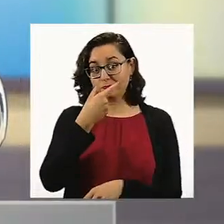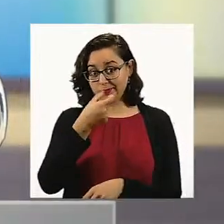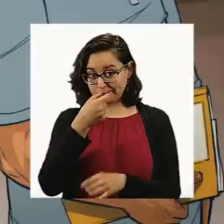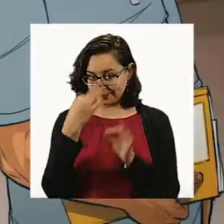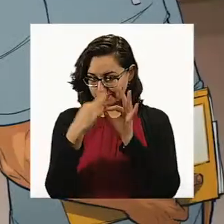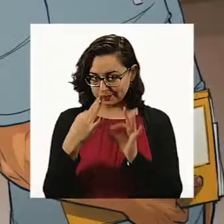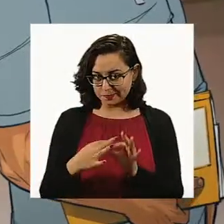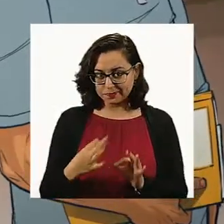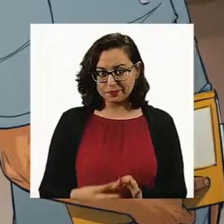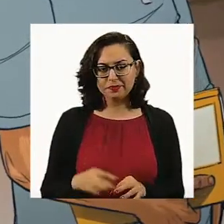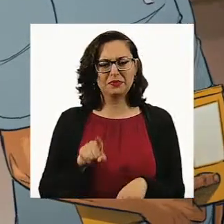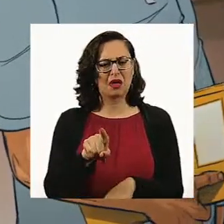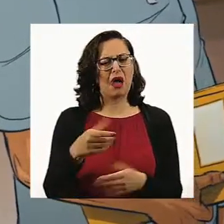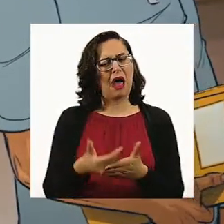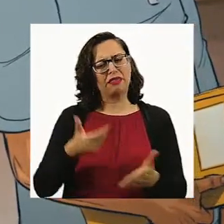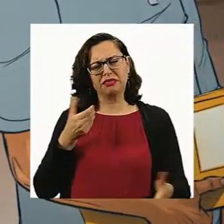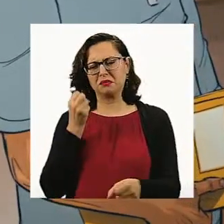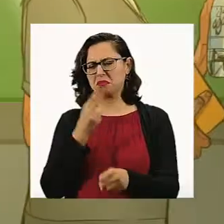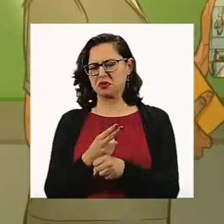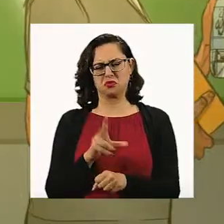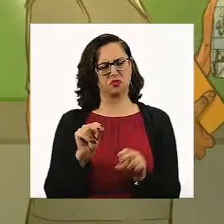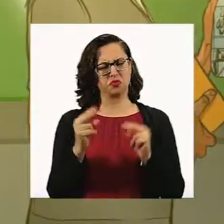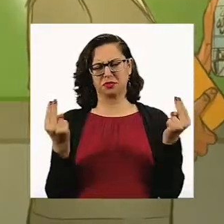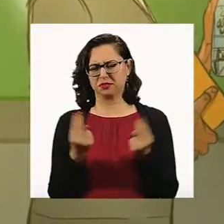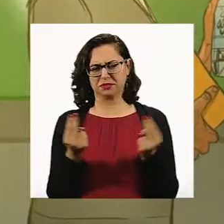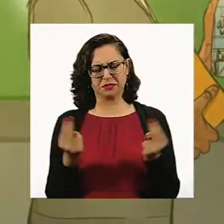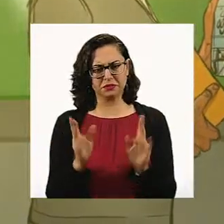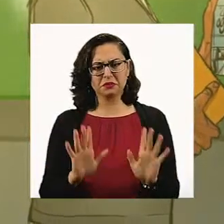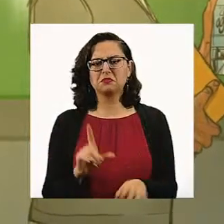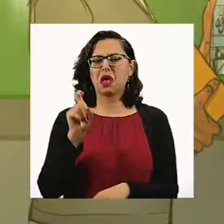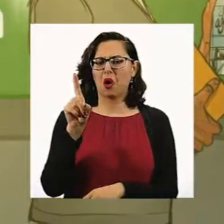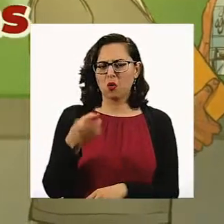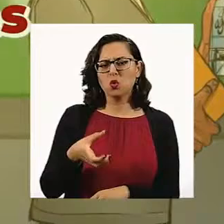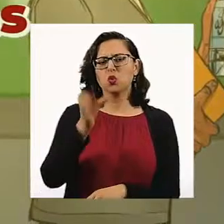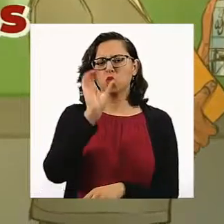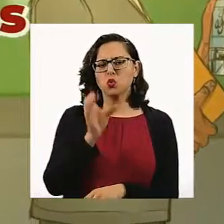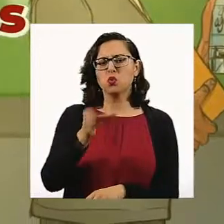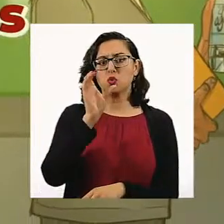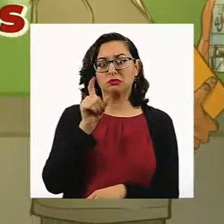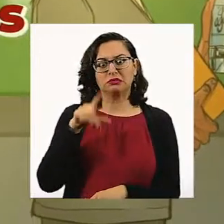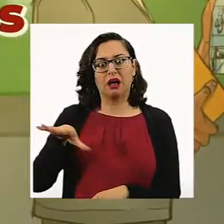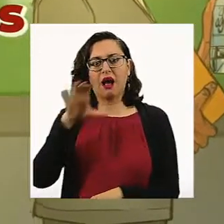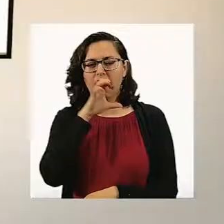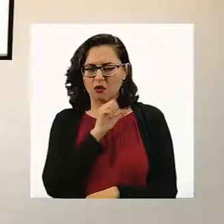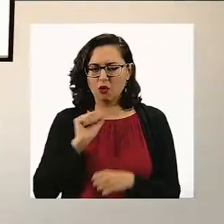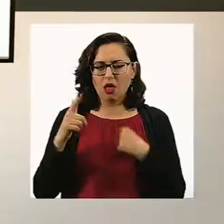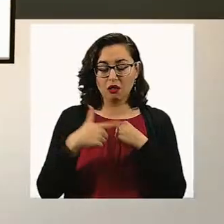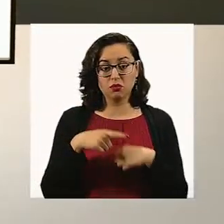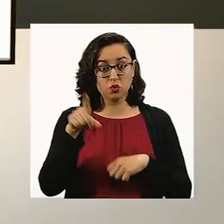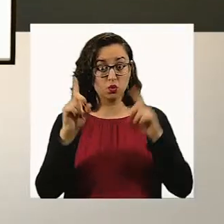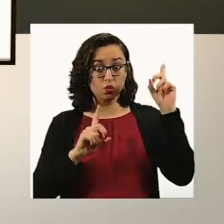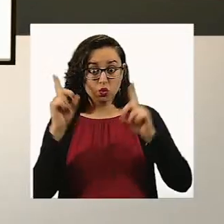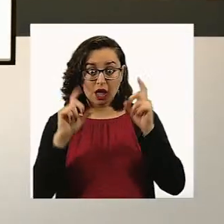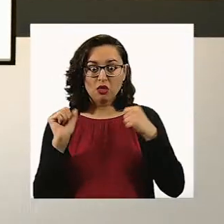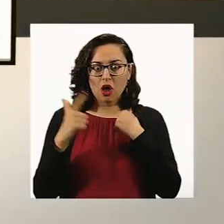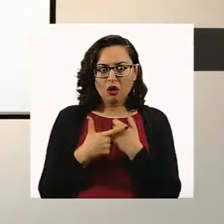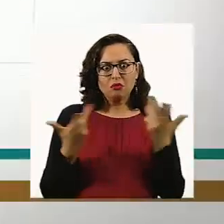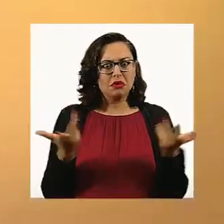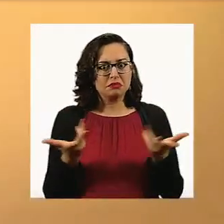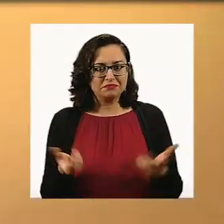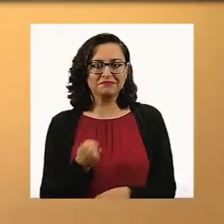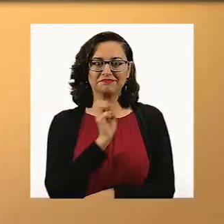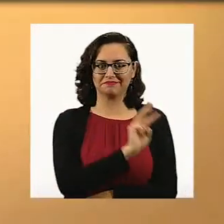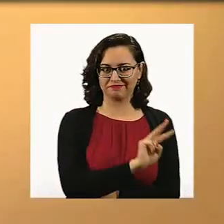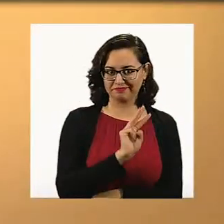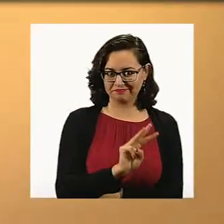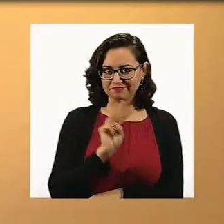tus medicamentos. No llegues con mucha anticipación. Hidrátate bien con agua natural, sobre todo en zonas cálidas. Si tienes dudas, visita mi